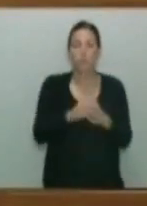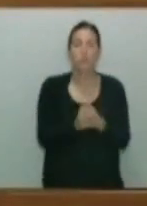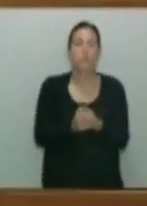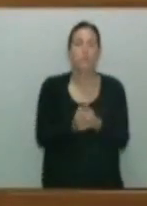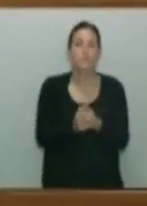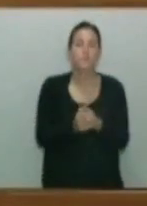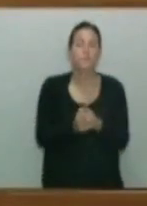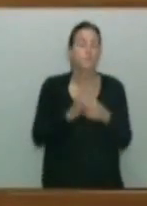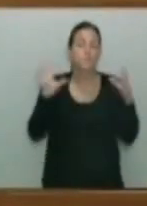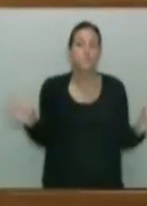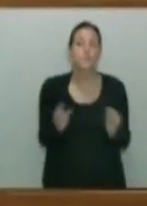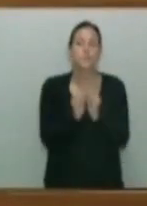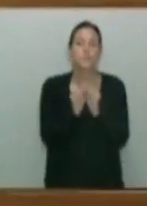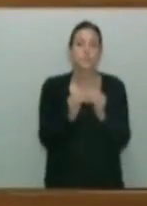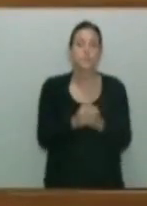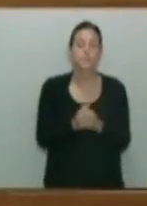En definitiva,